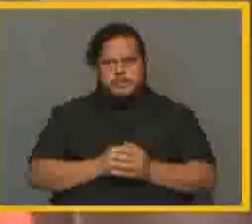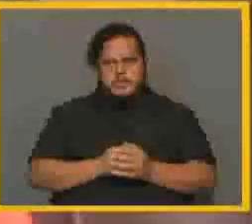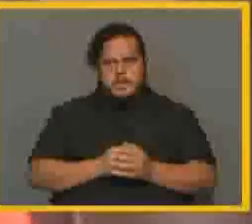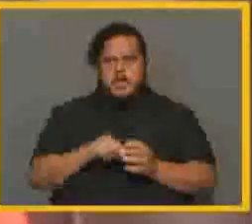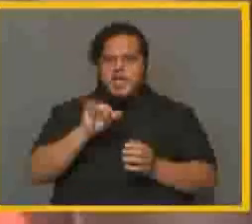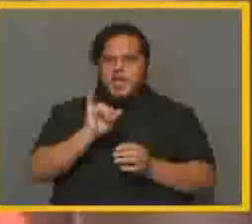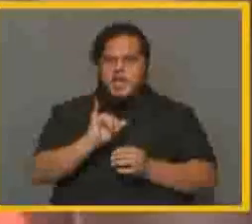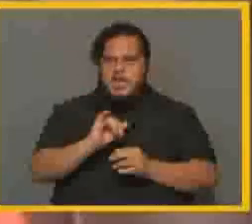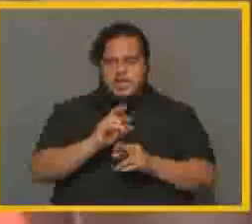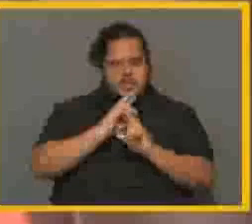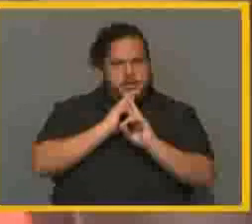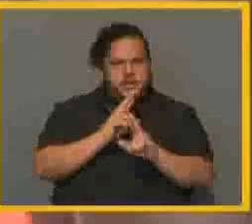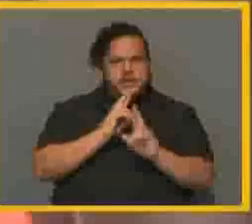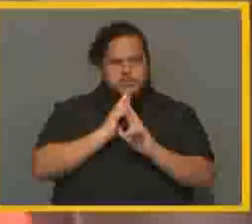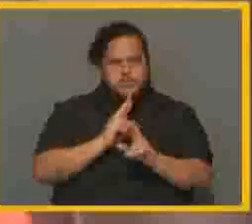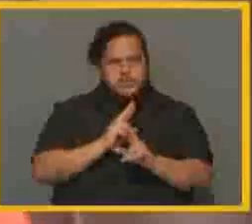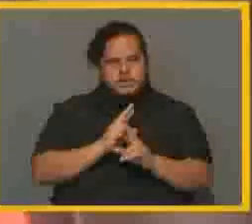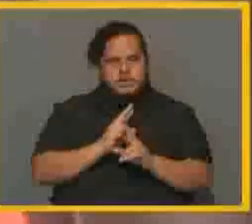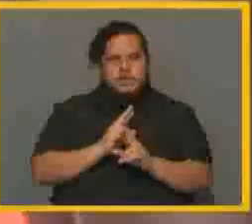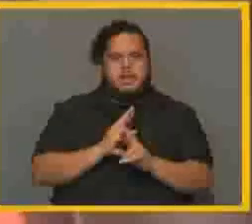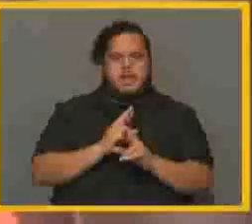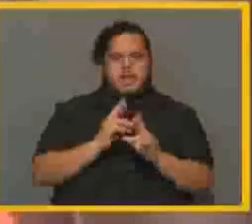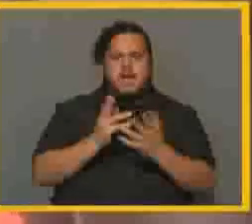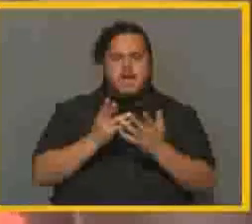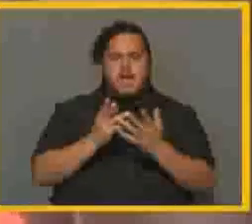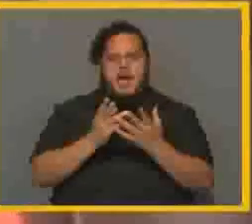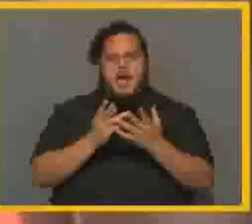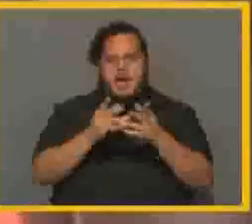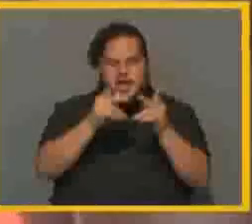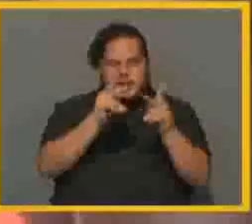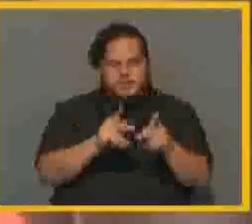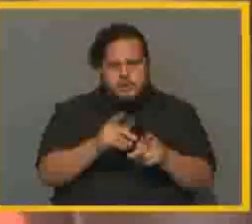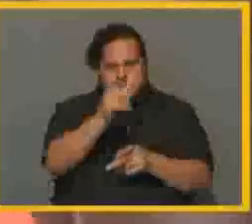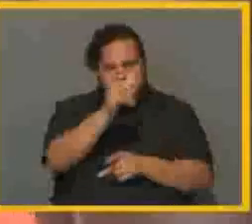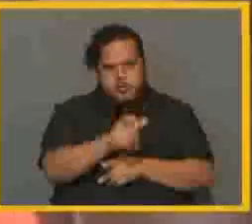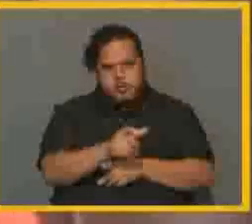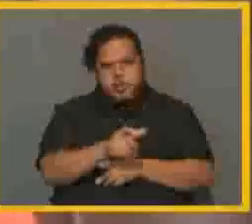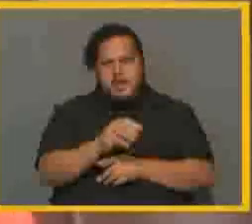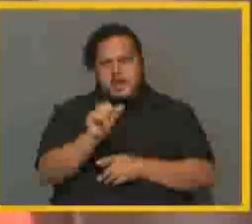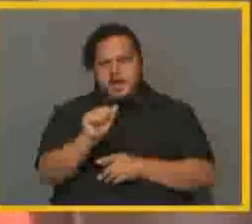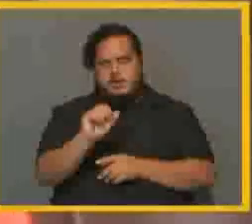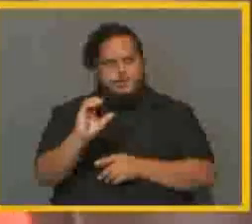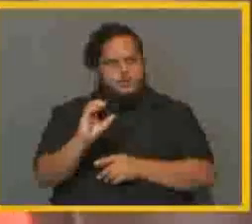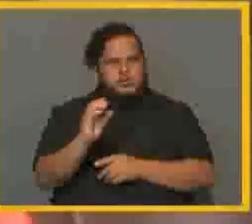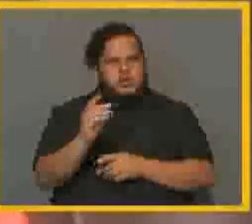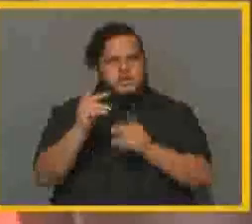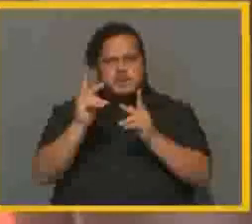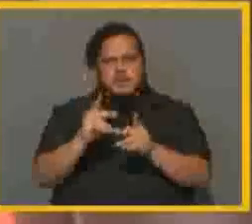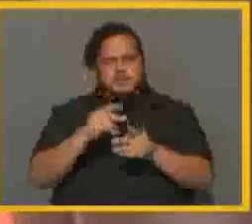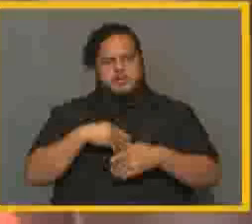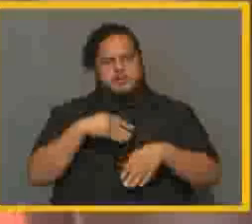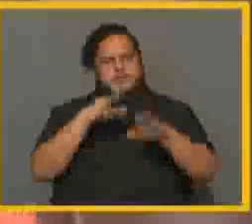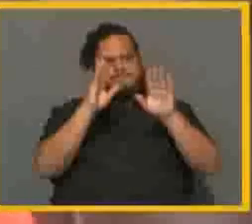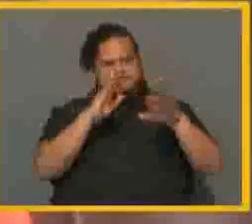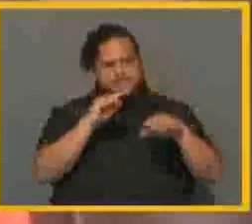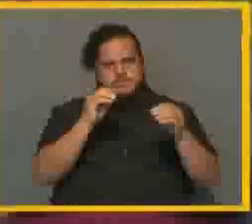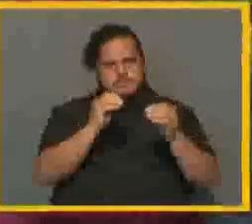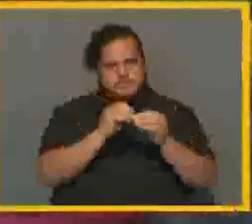Esa respuesta a la figura, en este caso de Aaron Cruz, de que la gente lo admirara más y